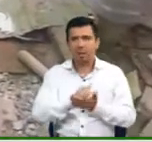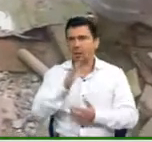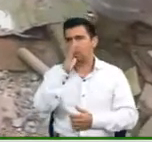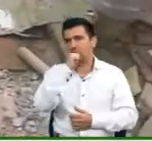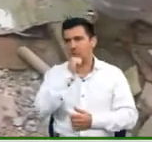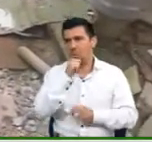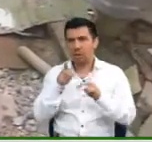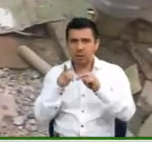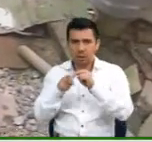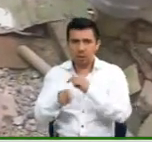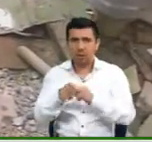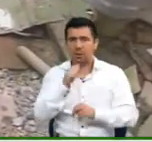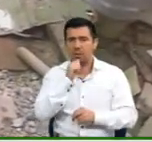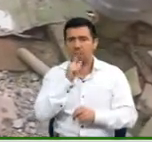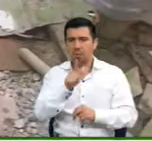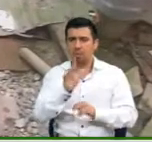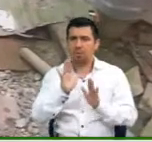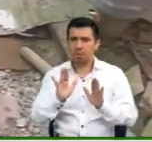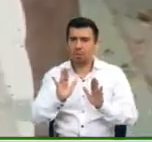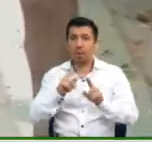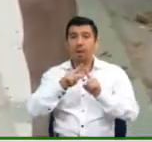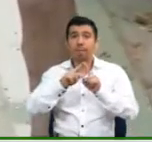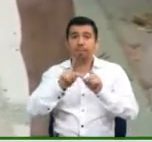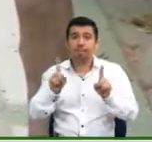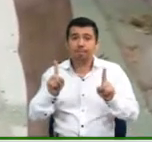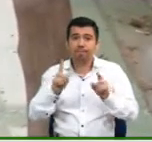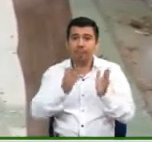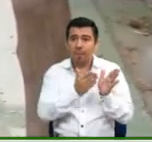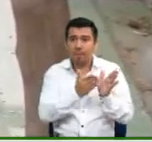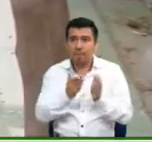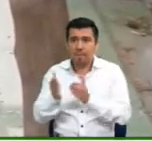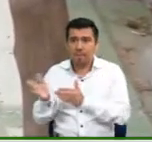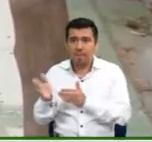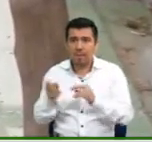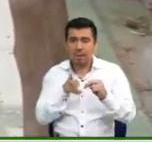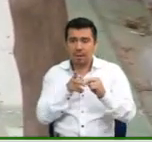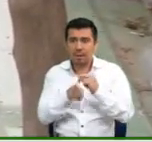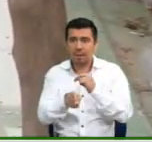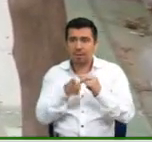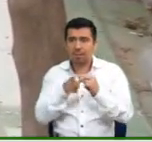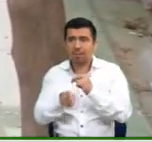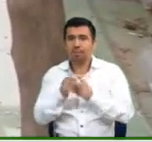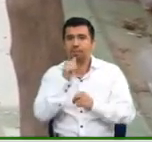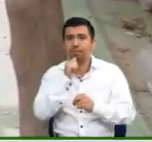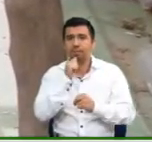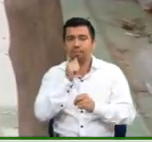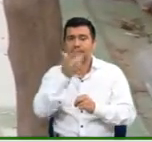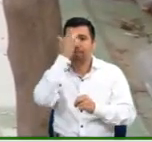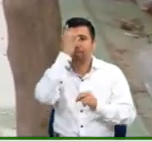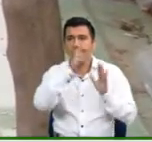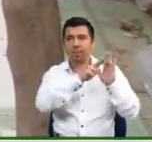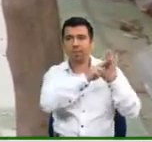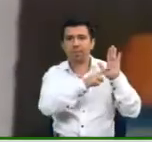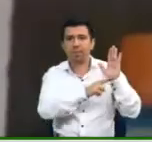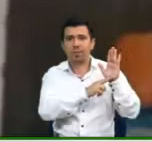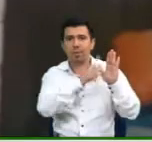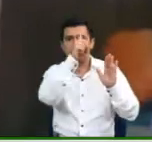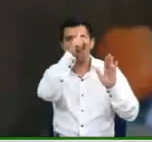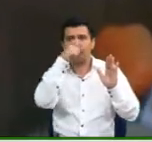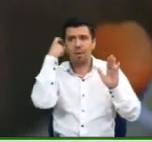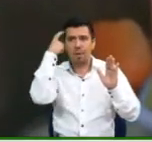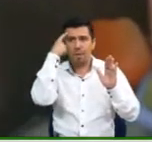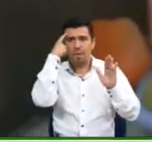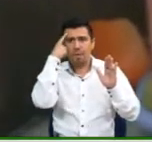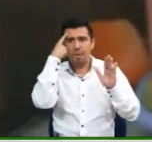podríamos dejar de presentar el plan de racionamiento porque estaríamos incumpliendo la normativa que nos rige y la que